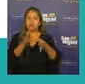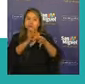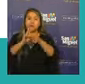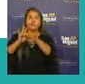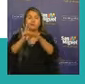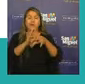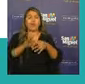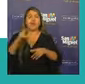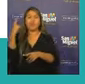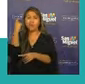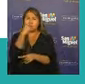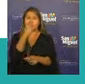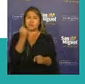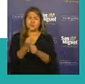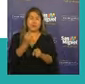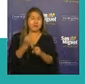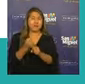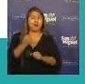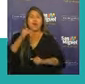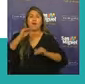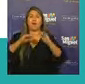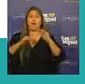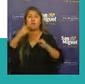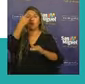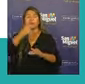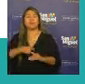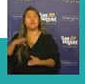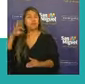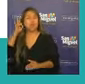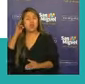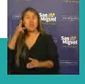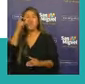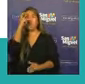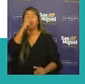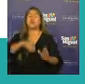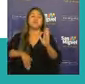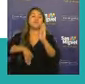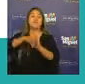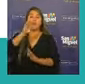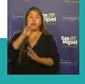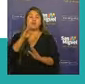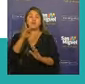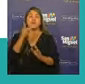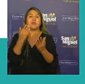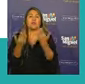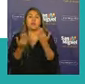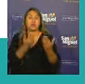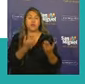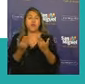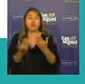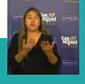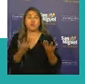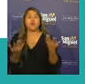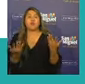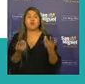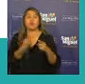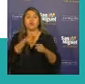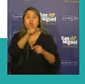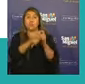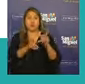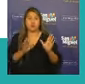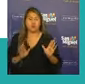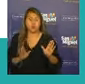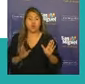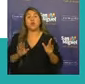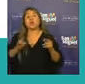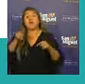dura el de repente ser mujer, cuesta 10 veces más en instalarse, validarse, pero